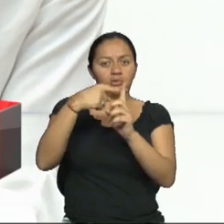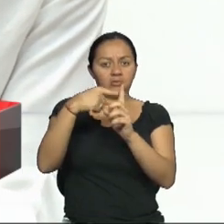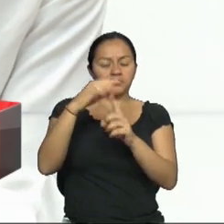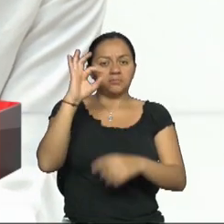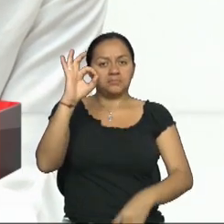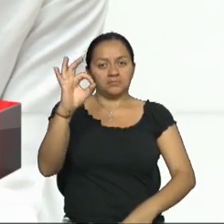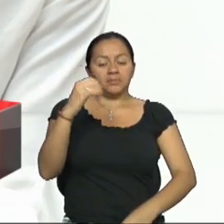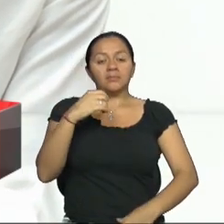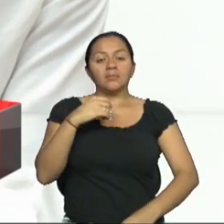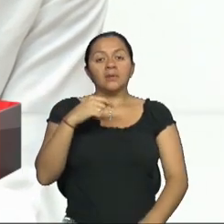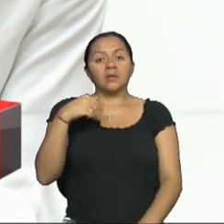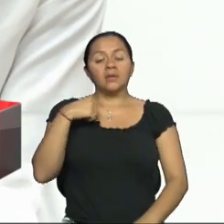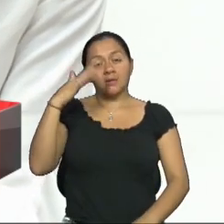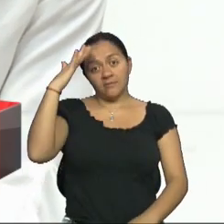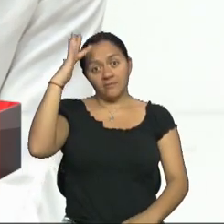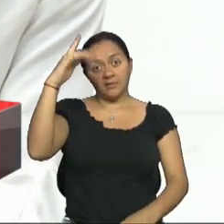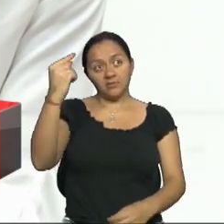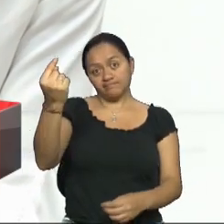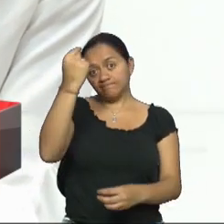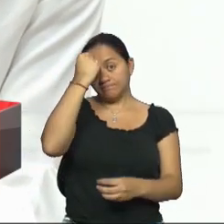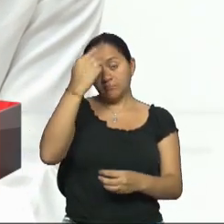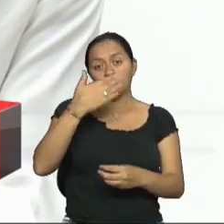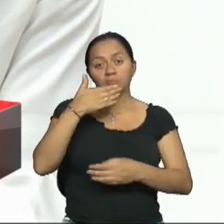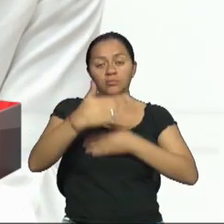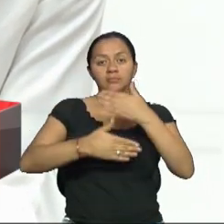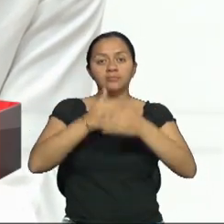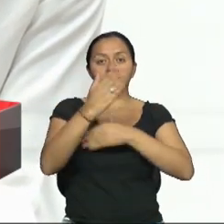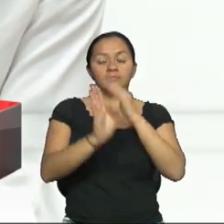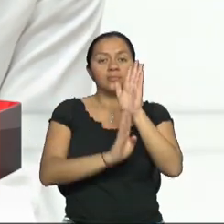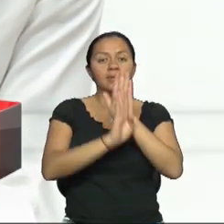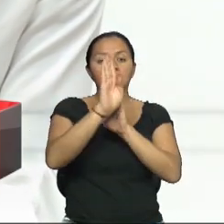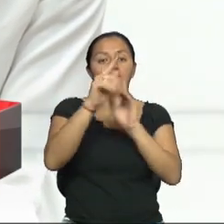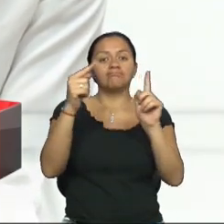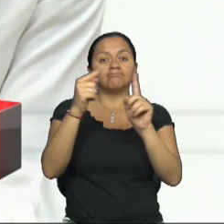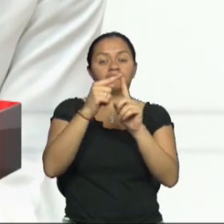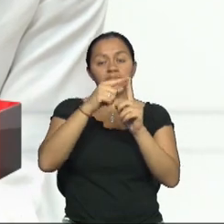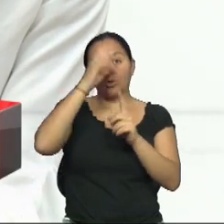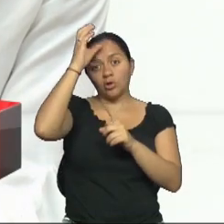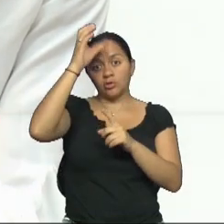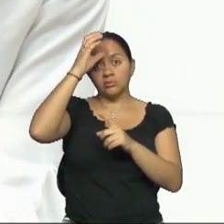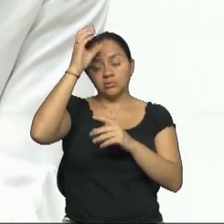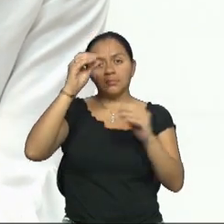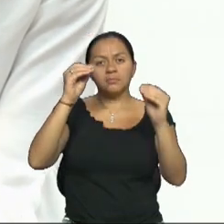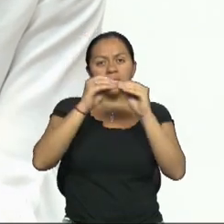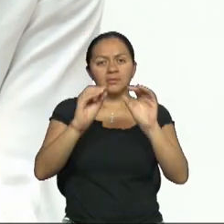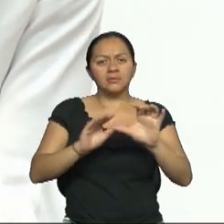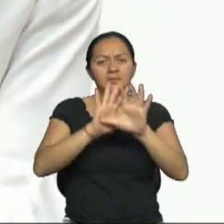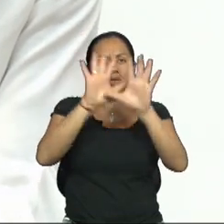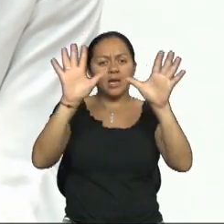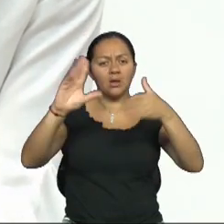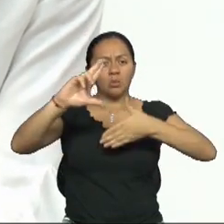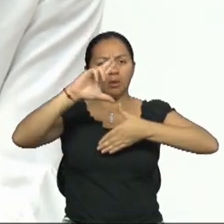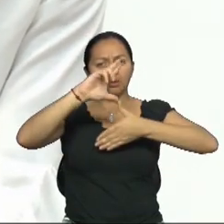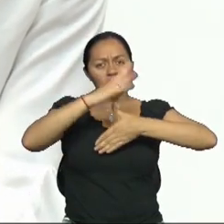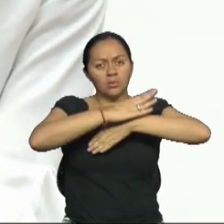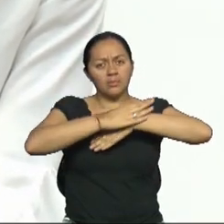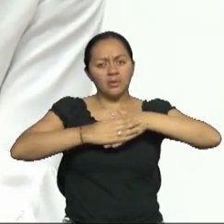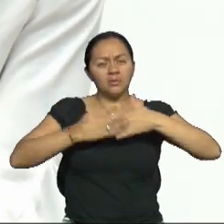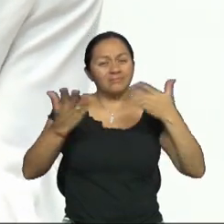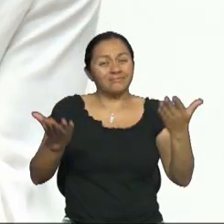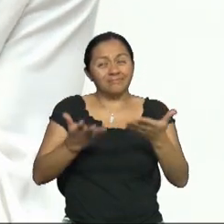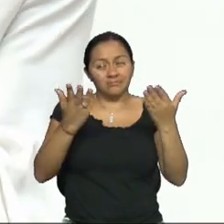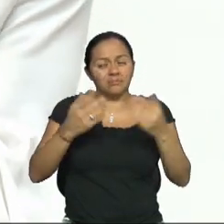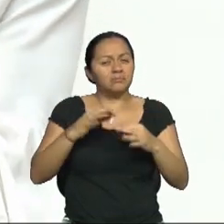el nivel de pensamiento y de desarrollo en los conceptos aquí en América Latina es